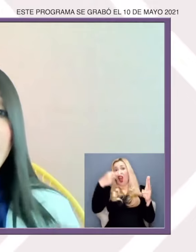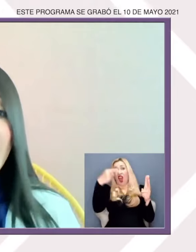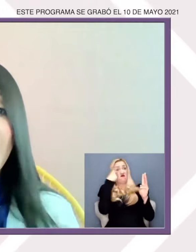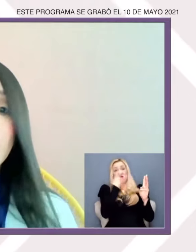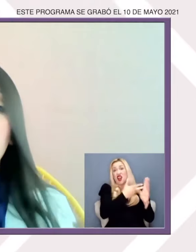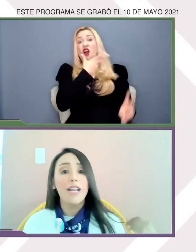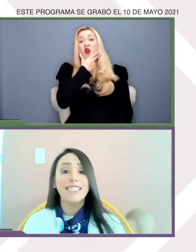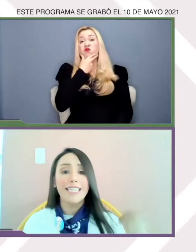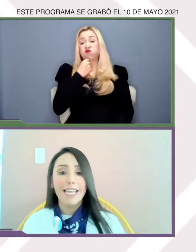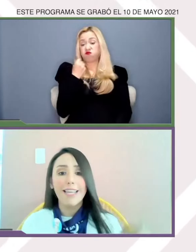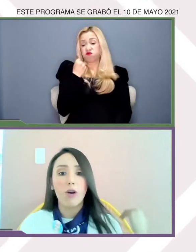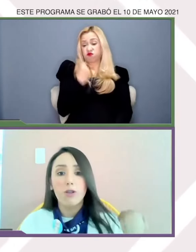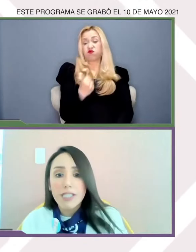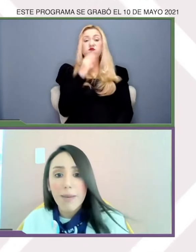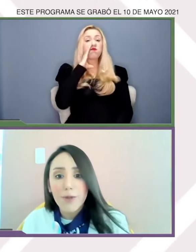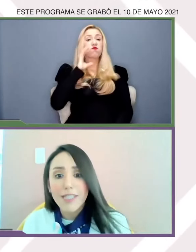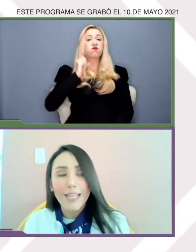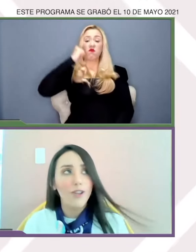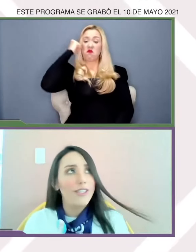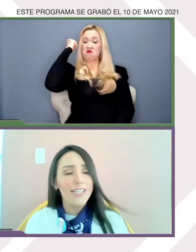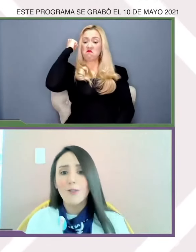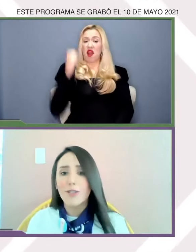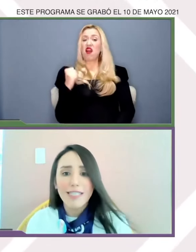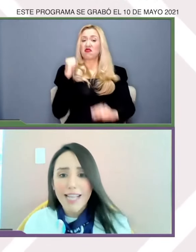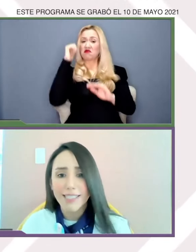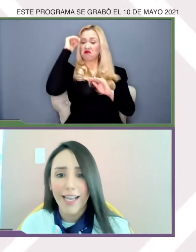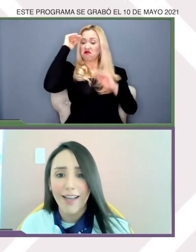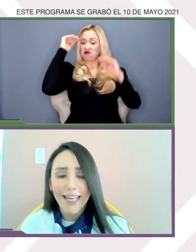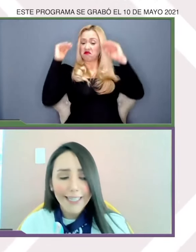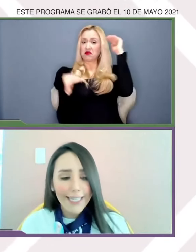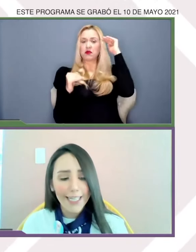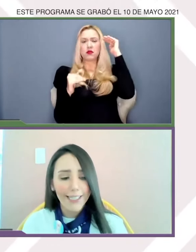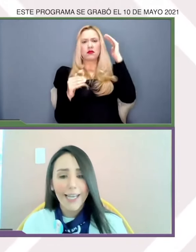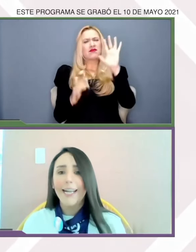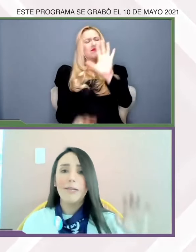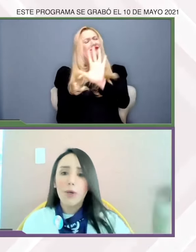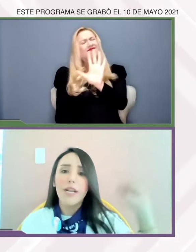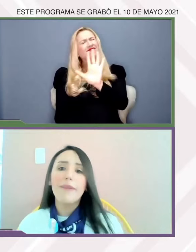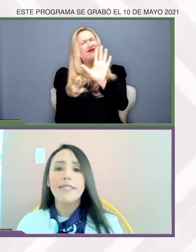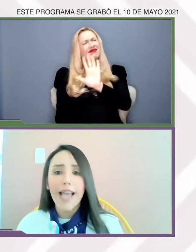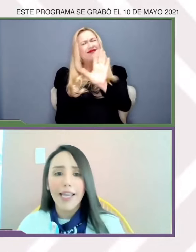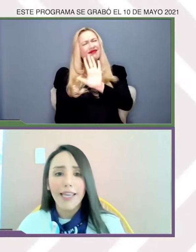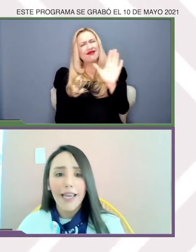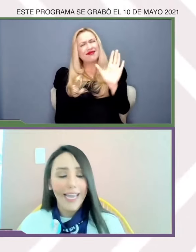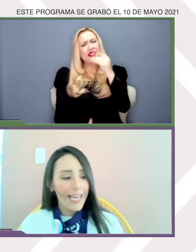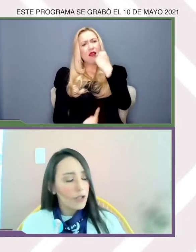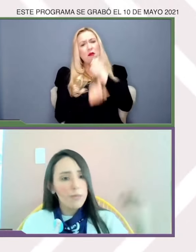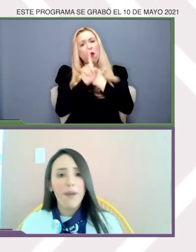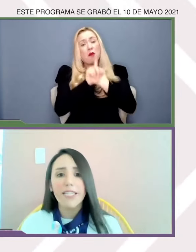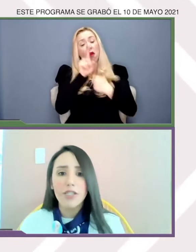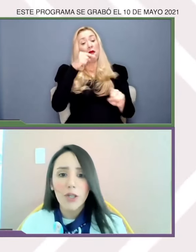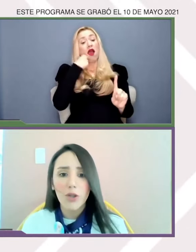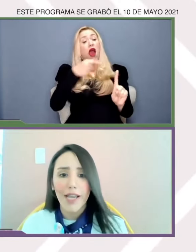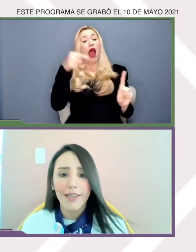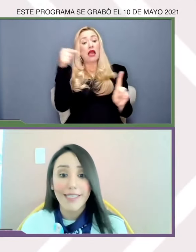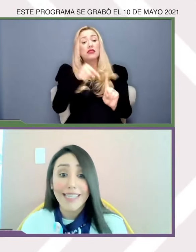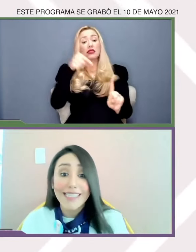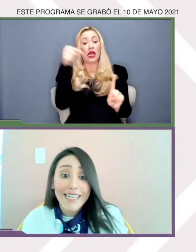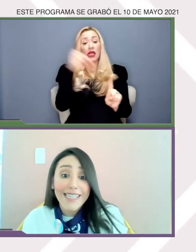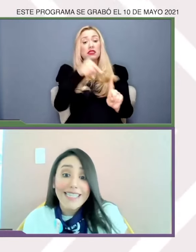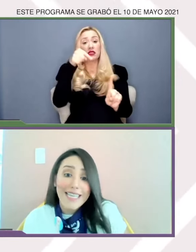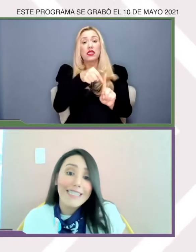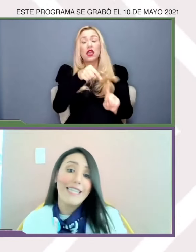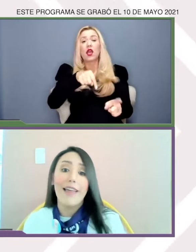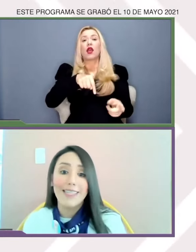y hablar sobre una serie de conceptos que no tienen sustancia. Dicen, el problema está ahí, en los espacios incluyentes,